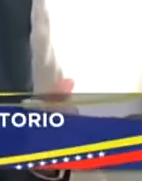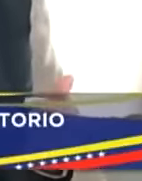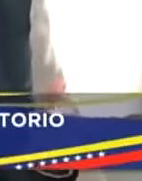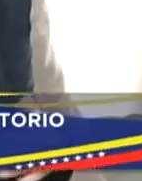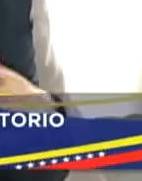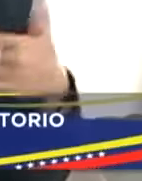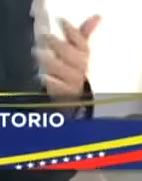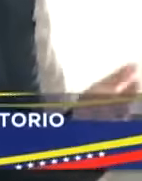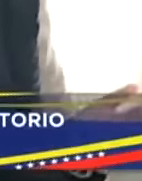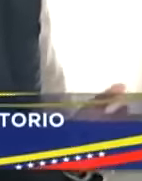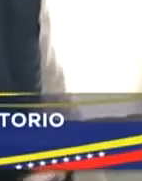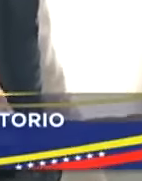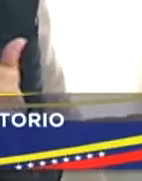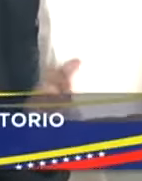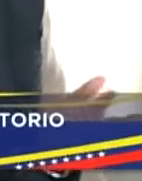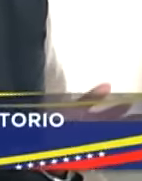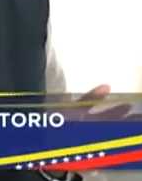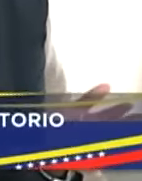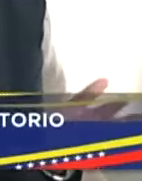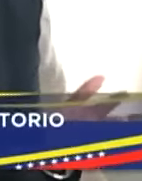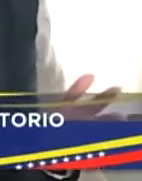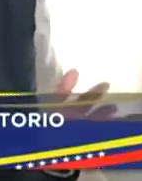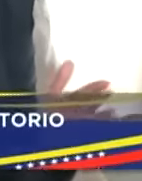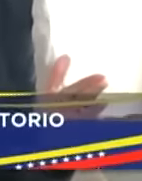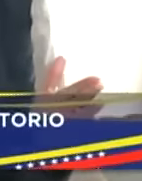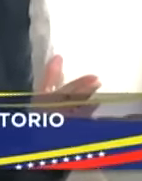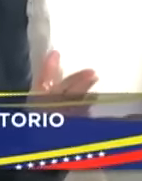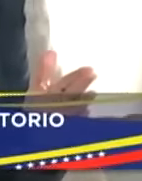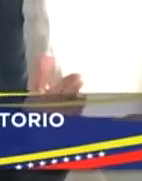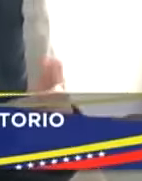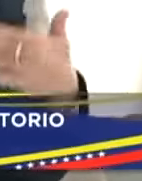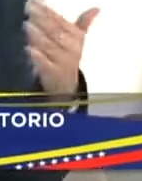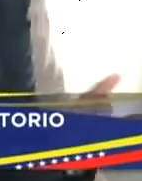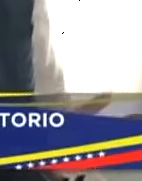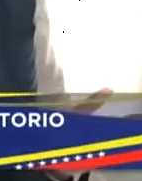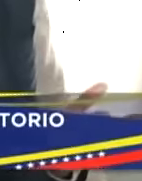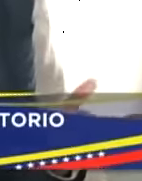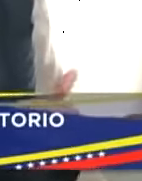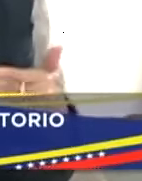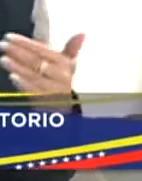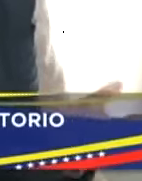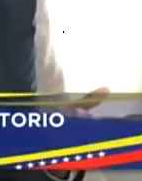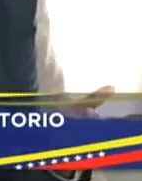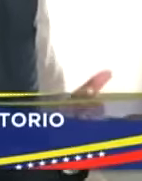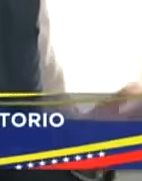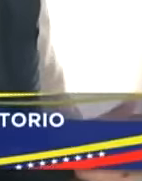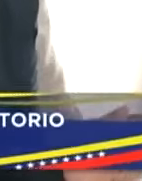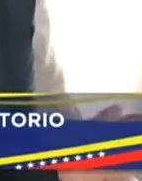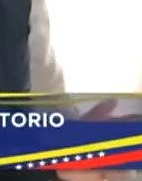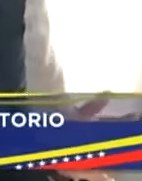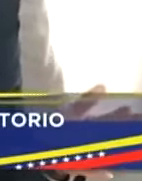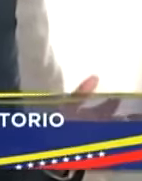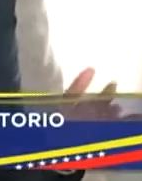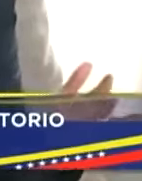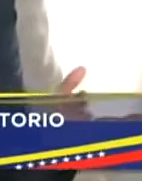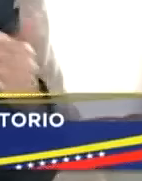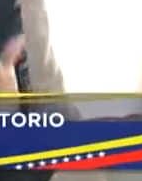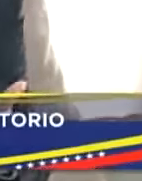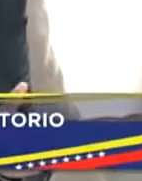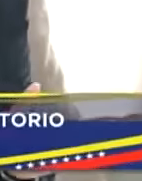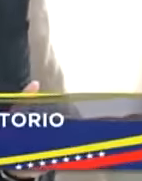presidente. Debemos felicitar todos los esfuerzos que se han hecho y que este inicio de recomposición de legalidad